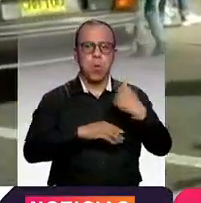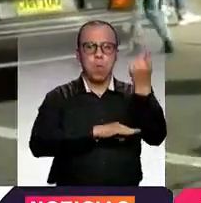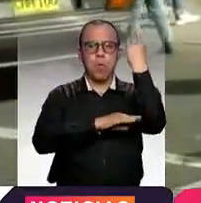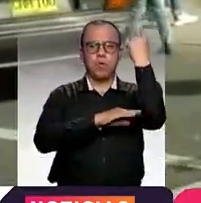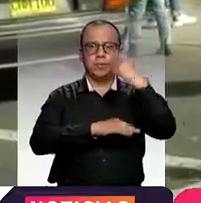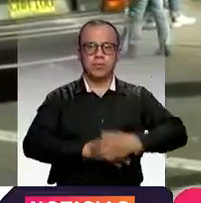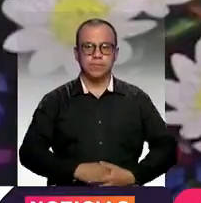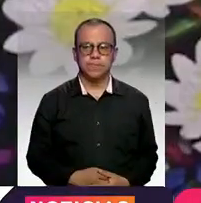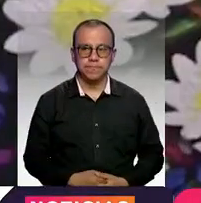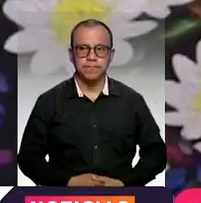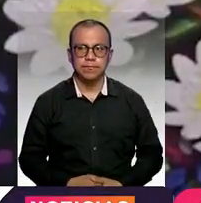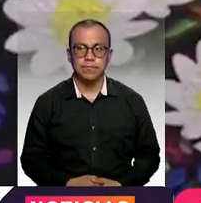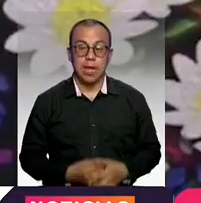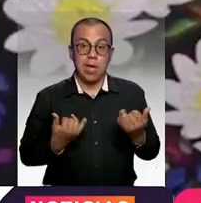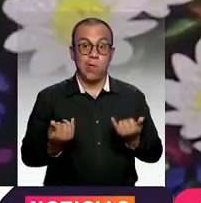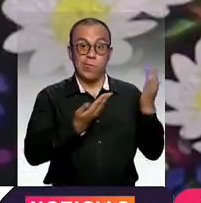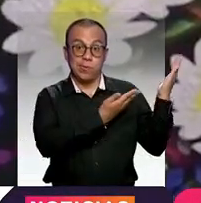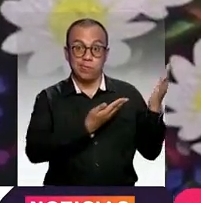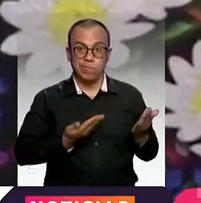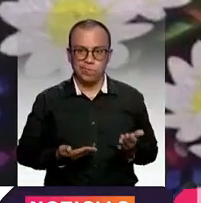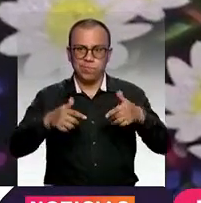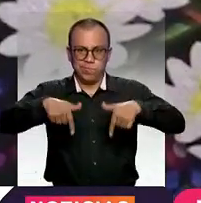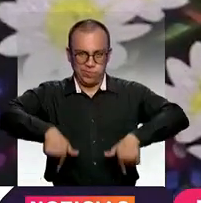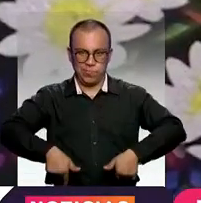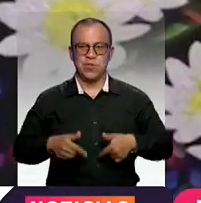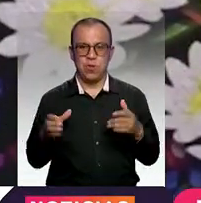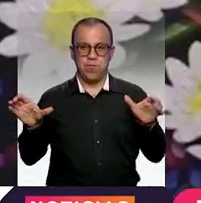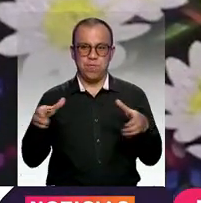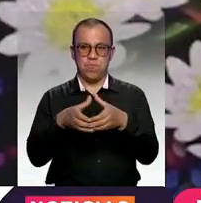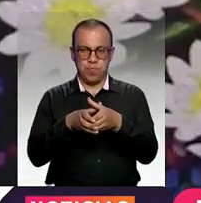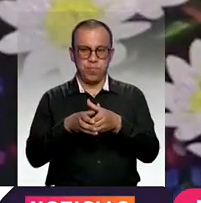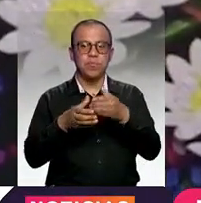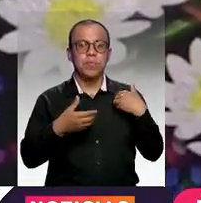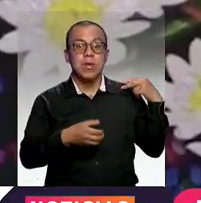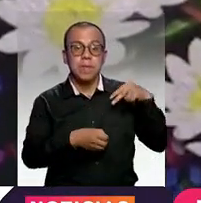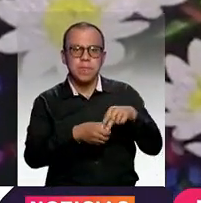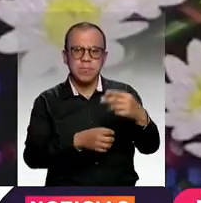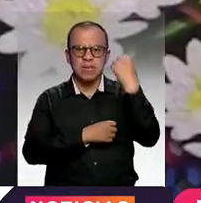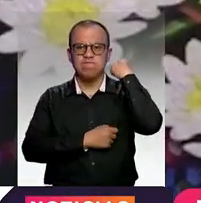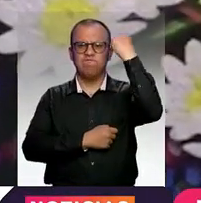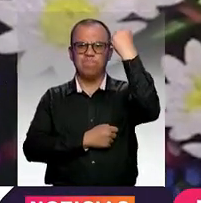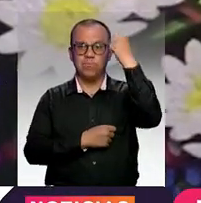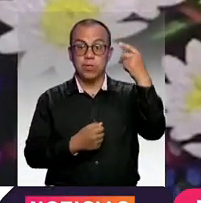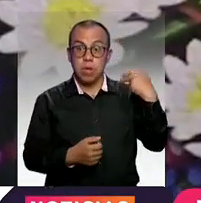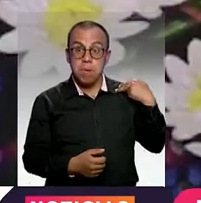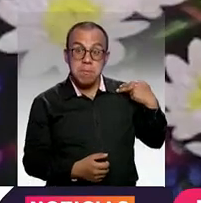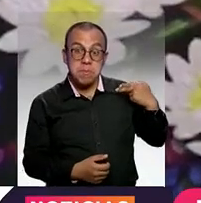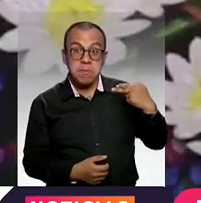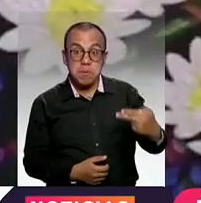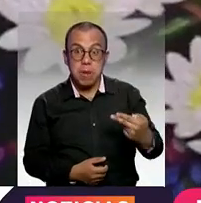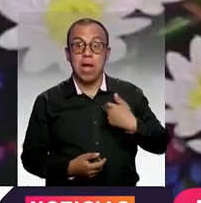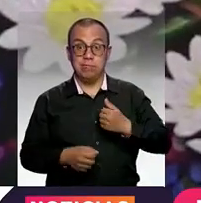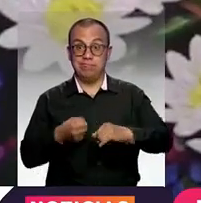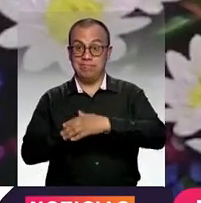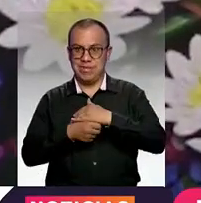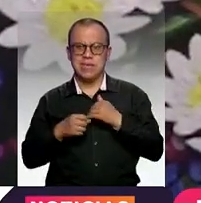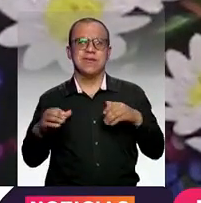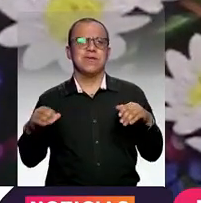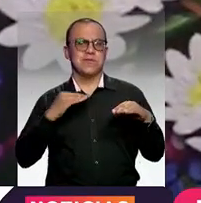políticos. Damos la bienvenida a la Minga de Bogotá. Nuestros hermanos que históricamente, como nosotros, han